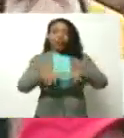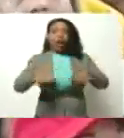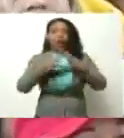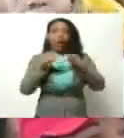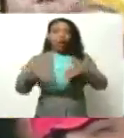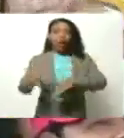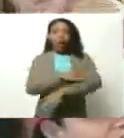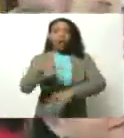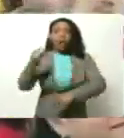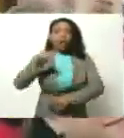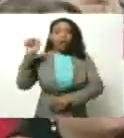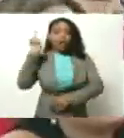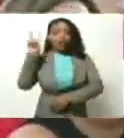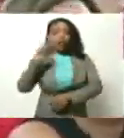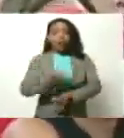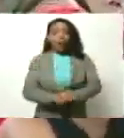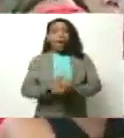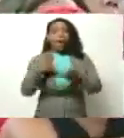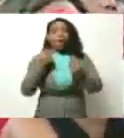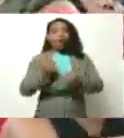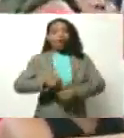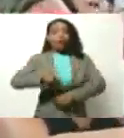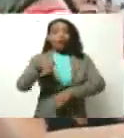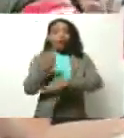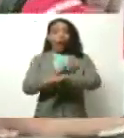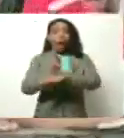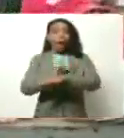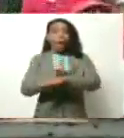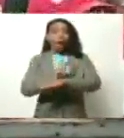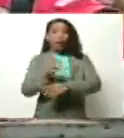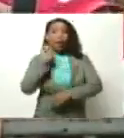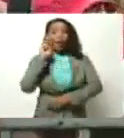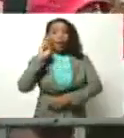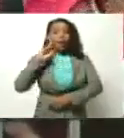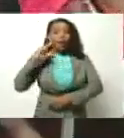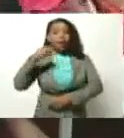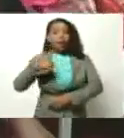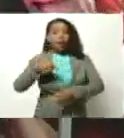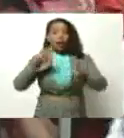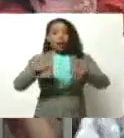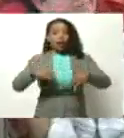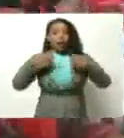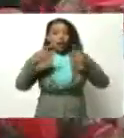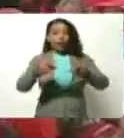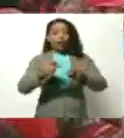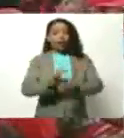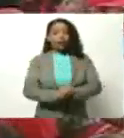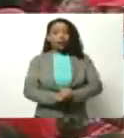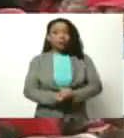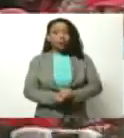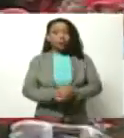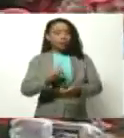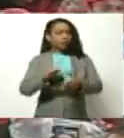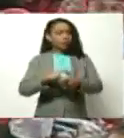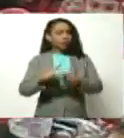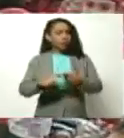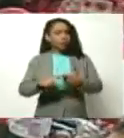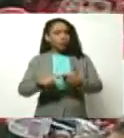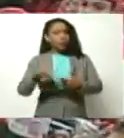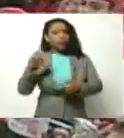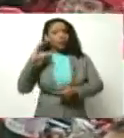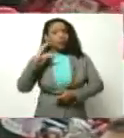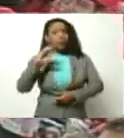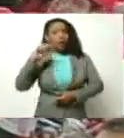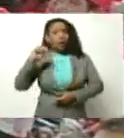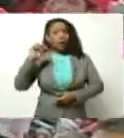todas las calles de Venezuela mucho más rápido en la juve che renovadas Entonces si el